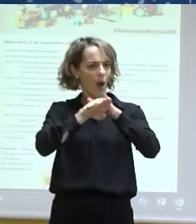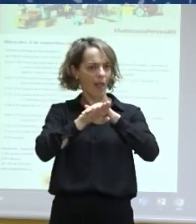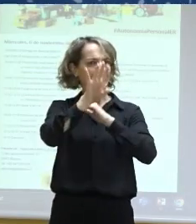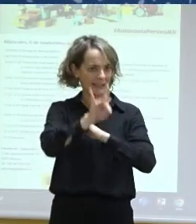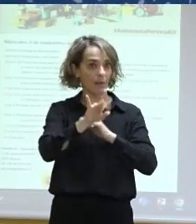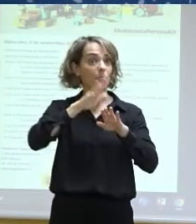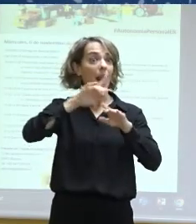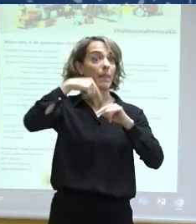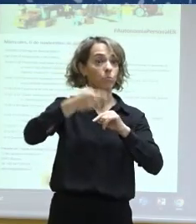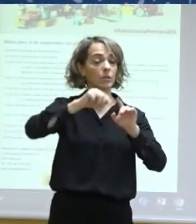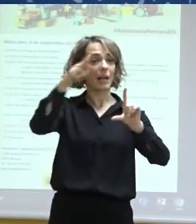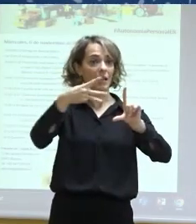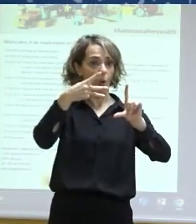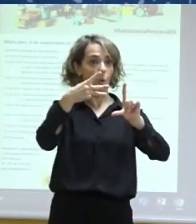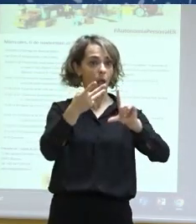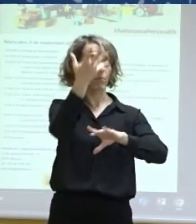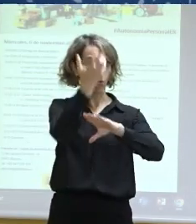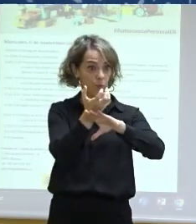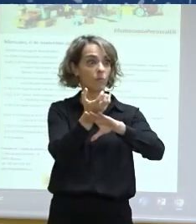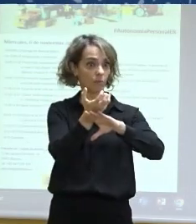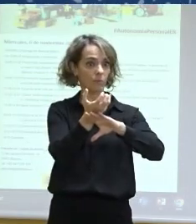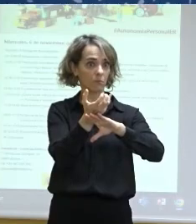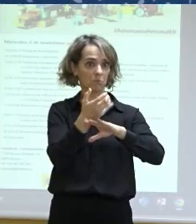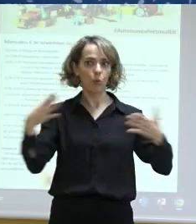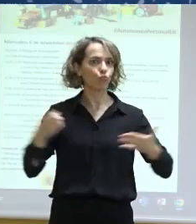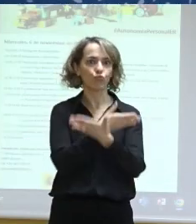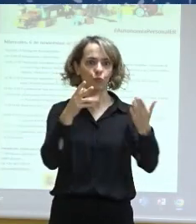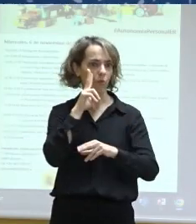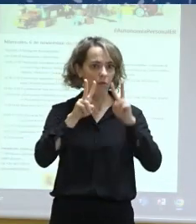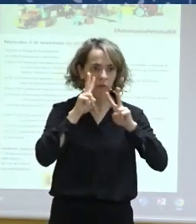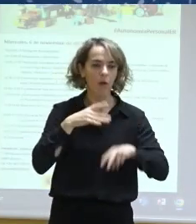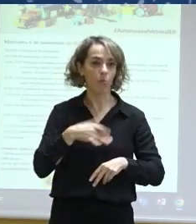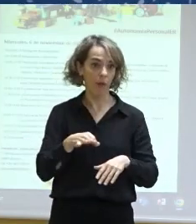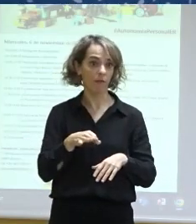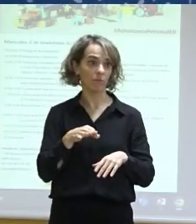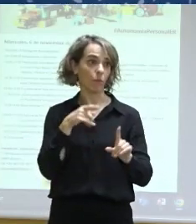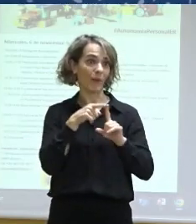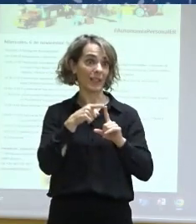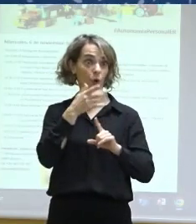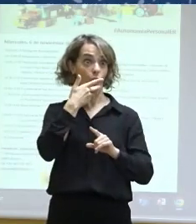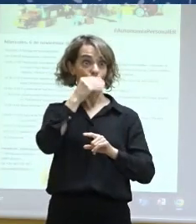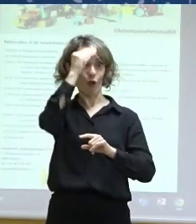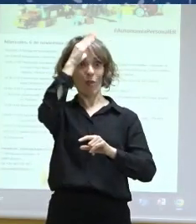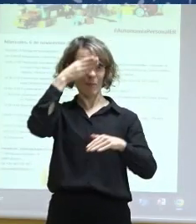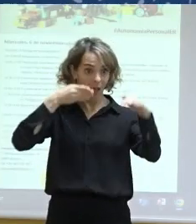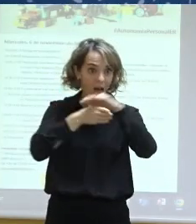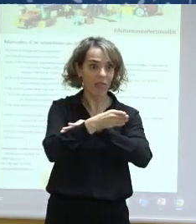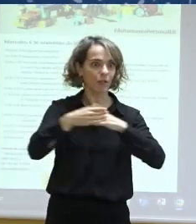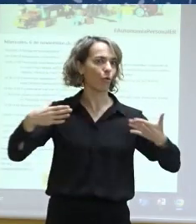vez colgado en nuestra página web pueda verlo todo el mundo, para que el acceso a este conocimiento también llegue a todo el